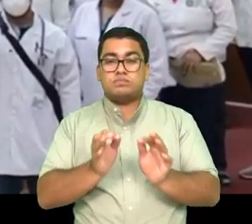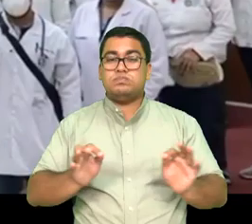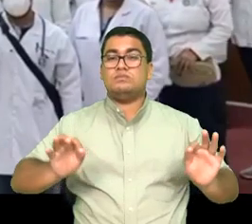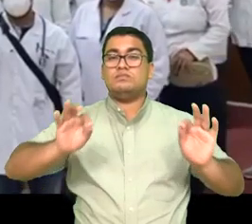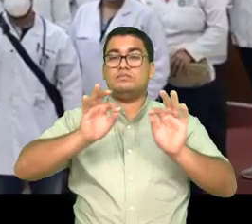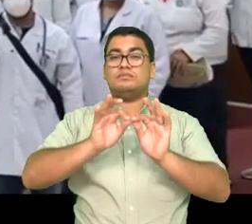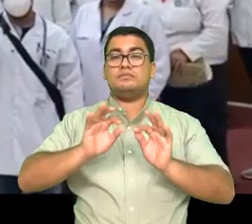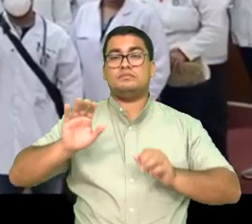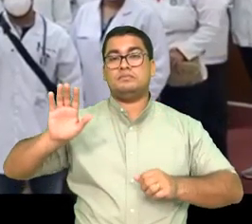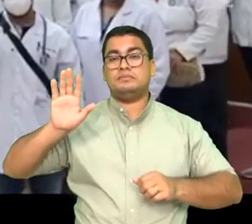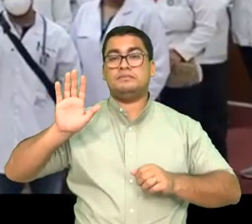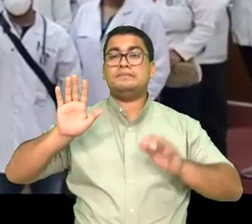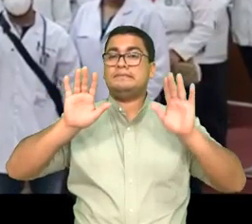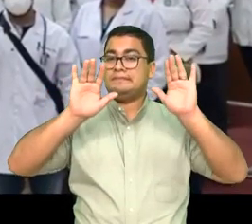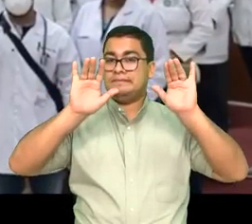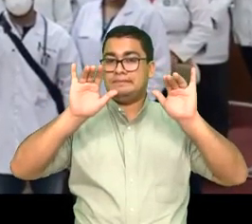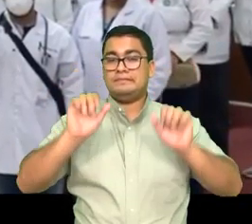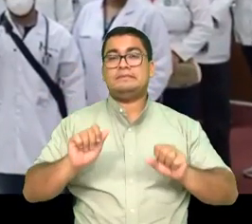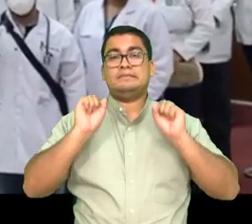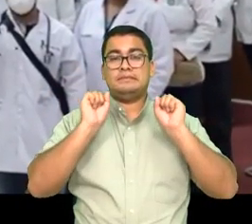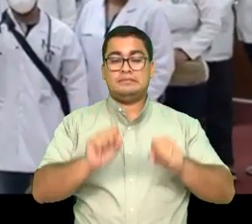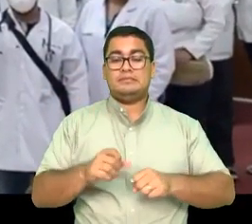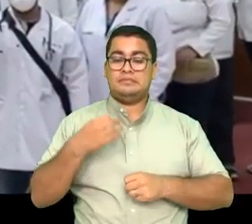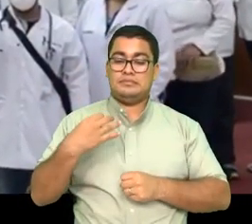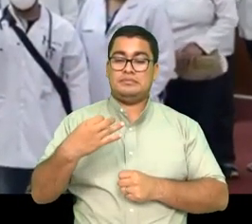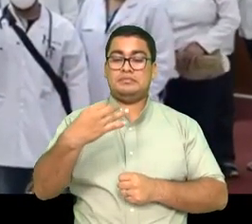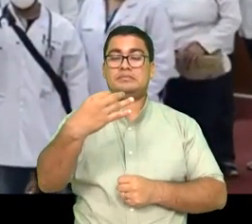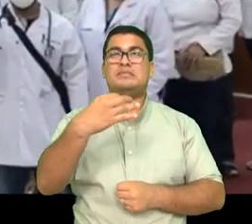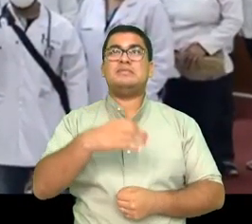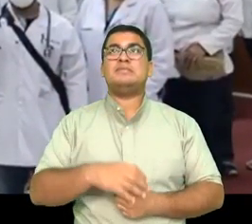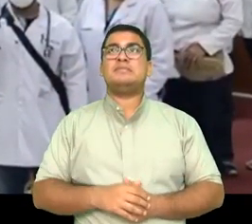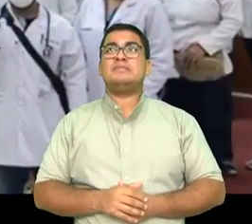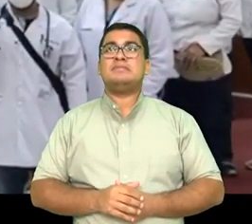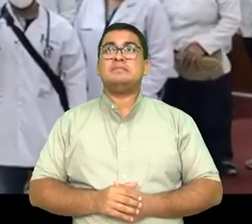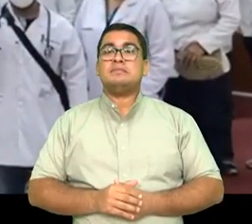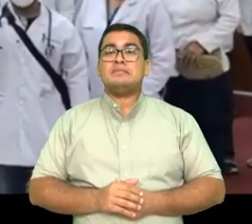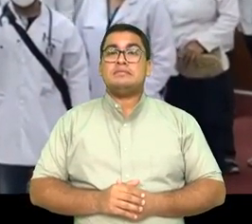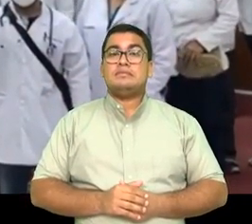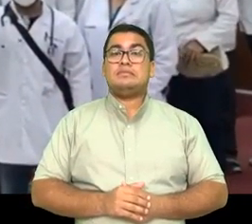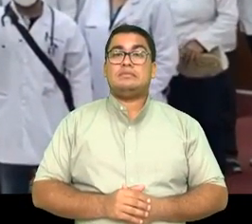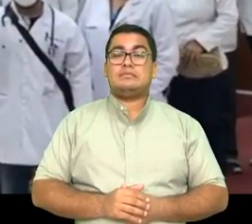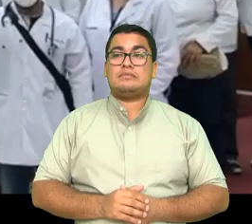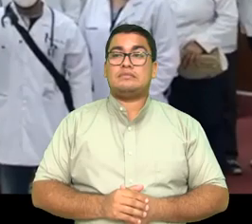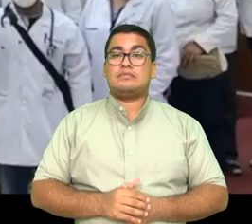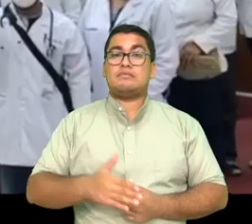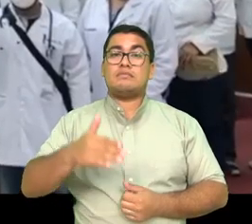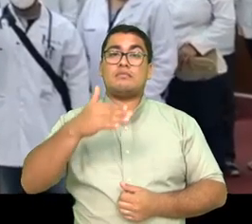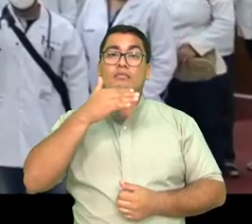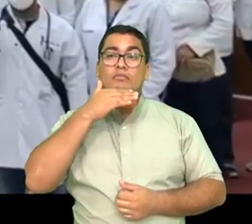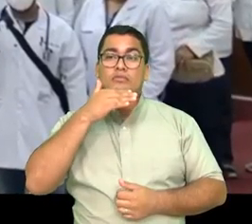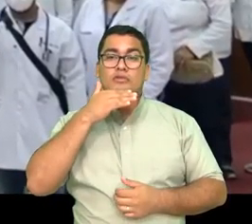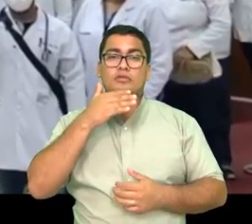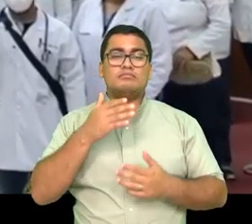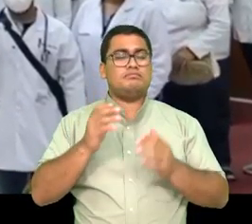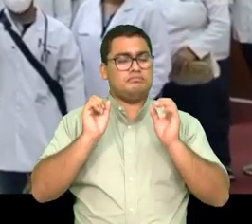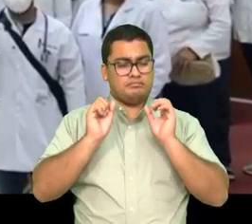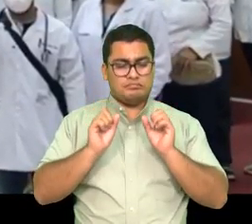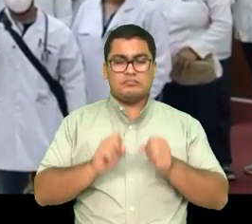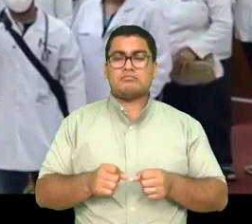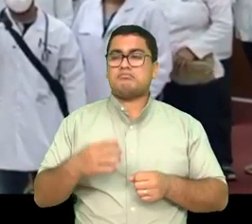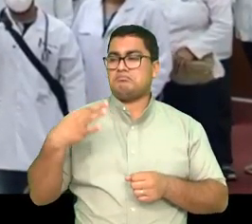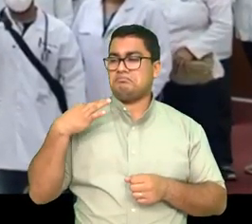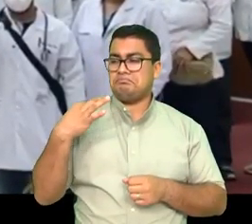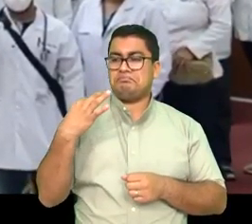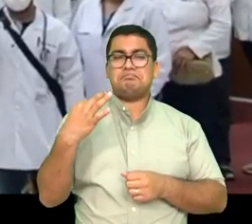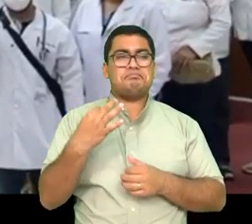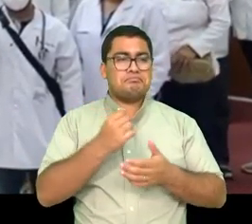compromiso desde ya y en el futuro. Y en este momento estamos prestos para ir